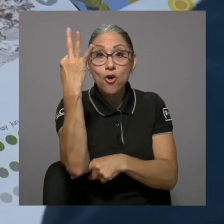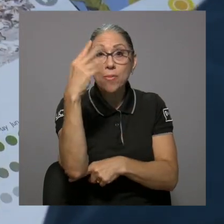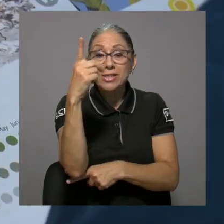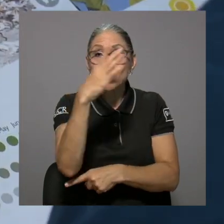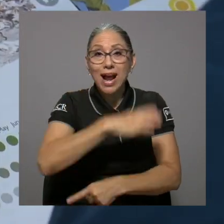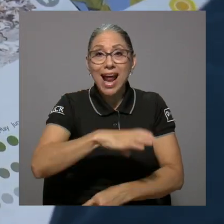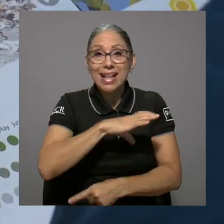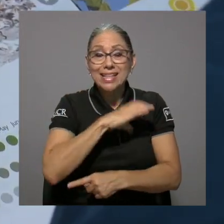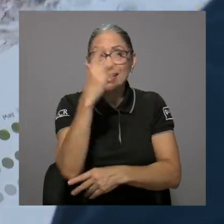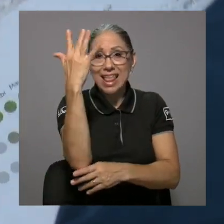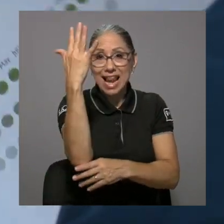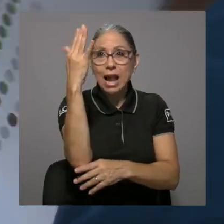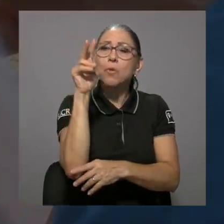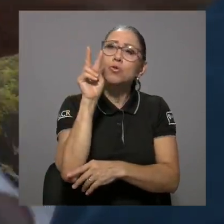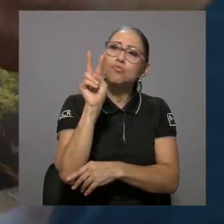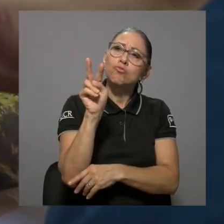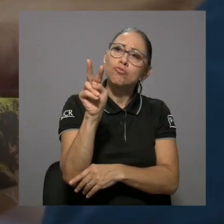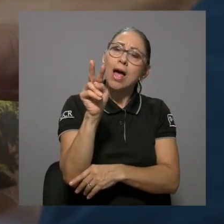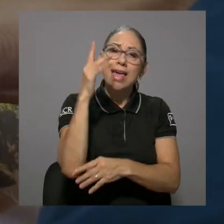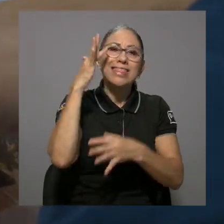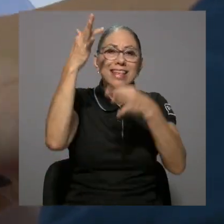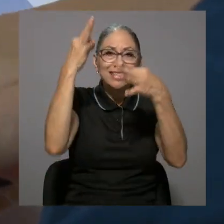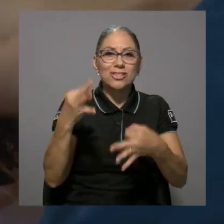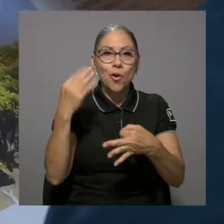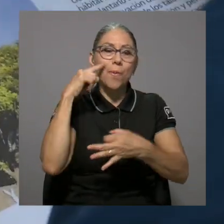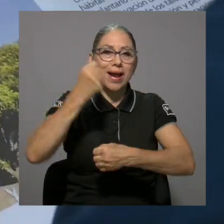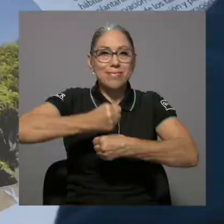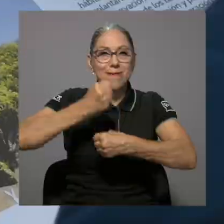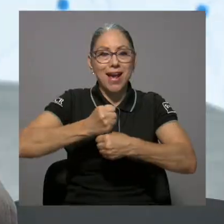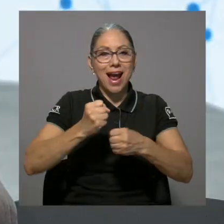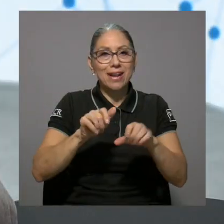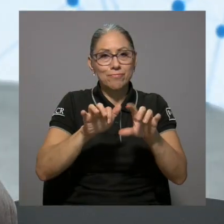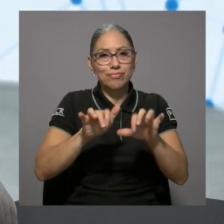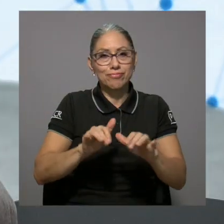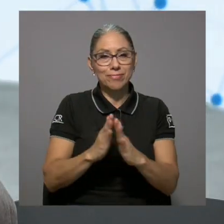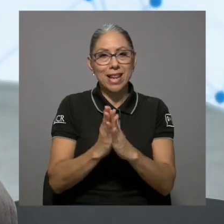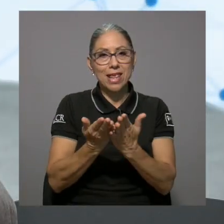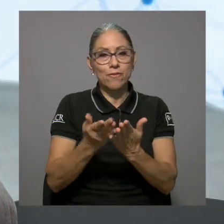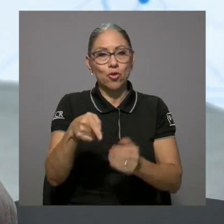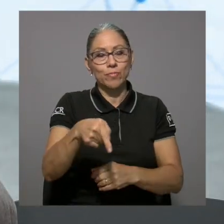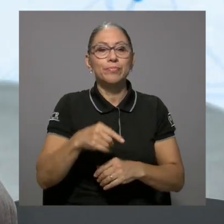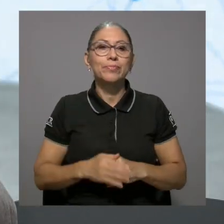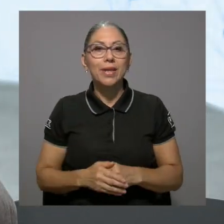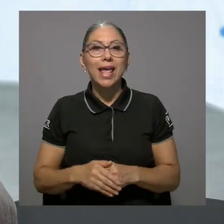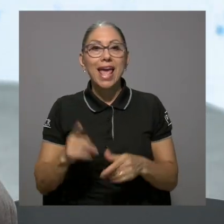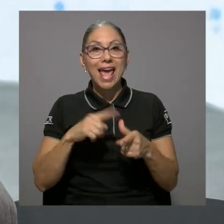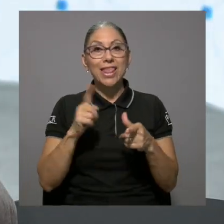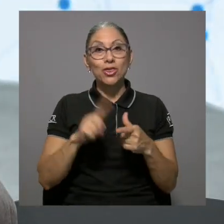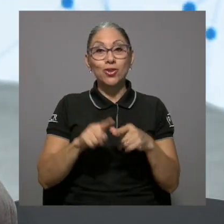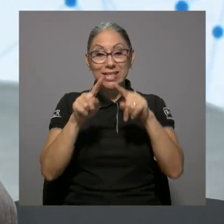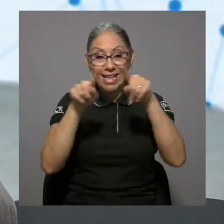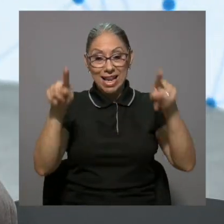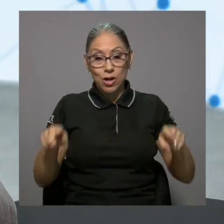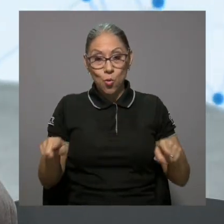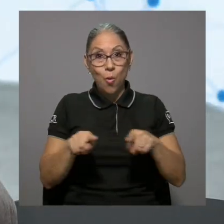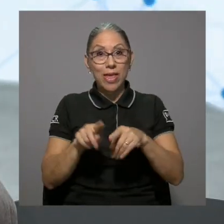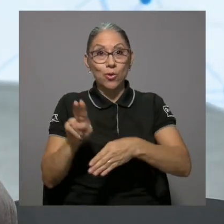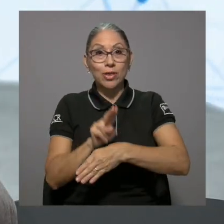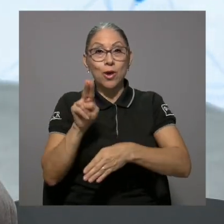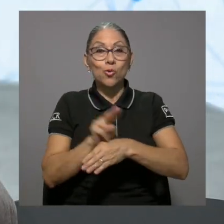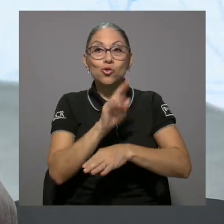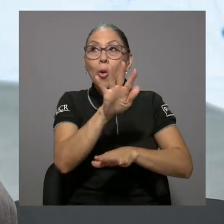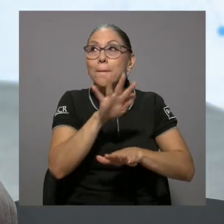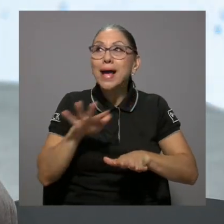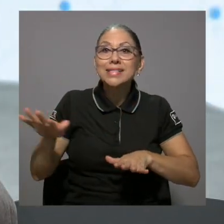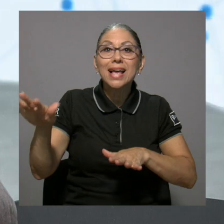cualidad del árbol que se toma de decisión para trabajar el libro. Y entonces el cuadro de uso